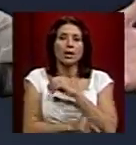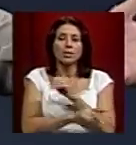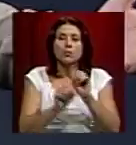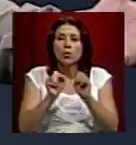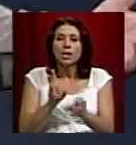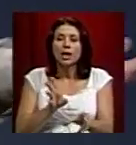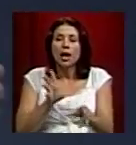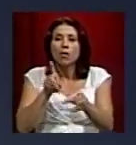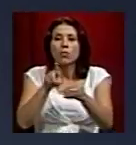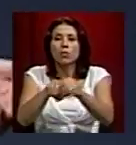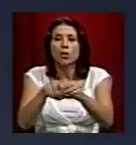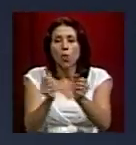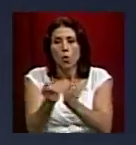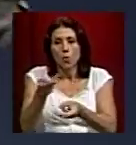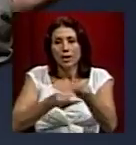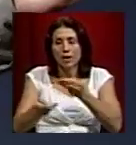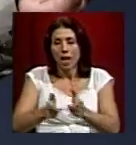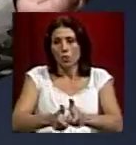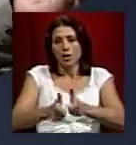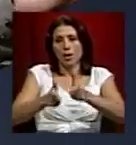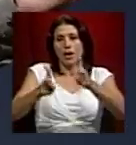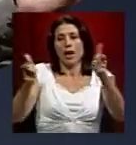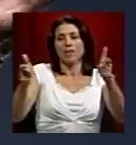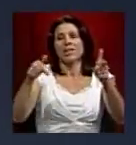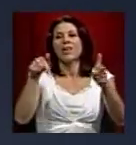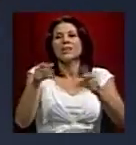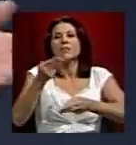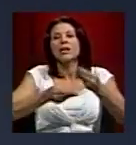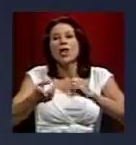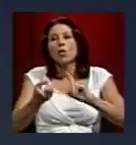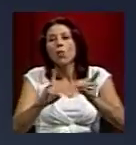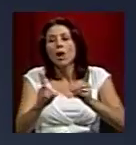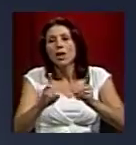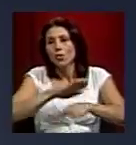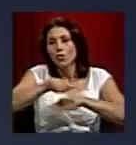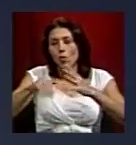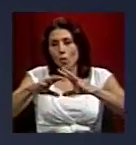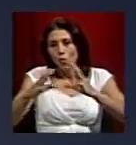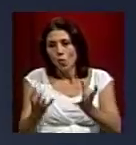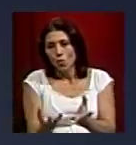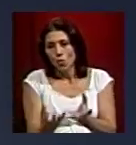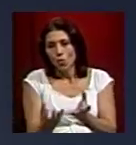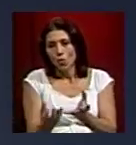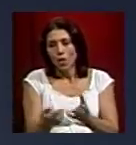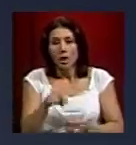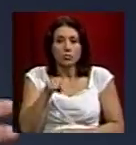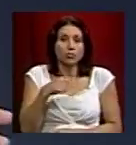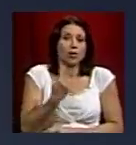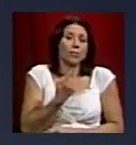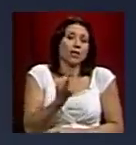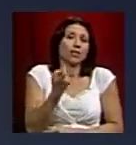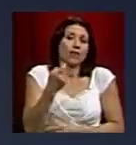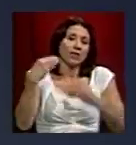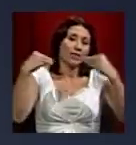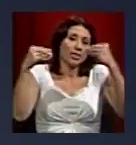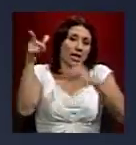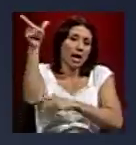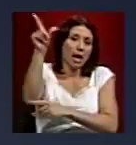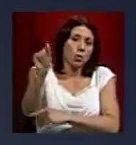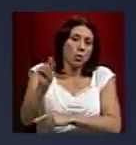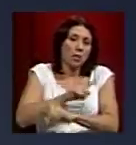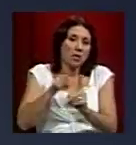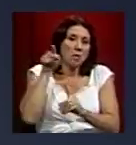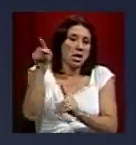mercado gigante, y el mercado gigante es el resto del mundo. Aquí ya no estamos hablando, a nosotros nos falta también venderle a la luna, pero todavía no vive nadie